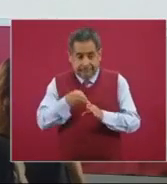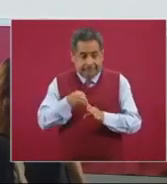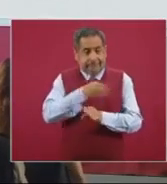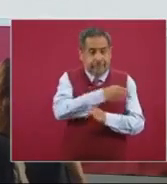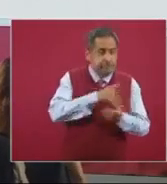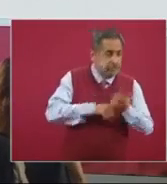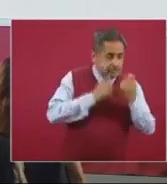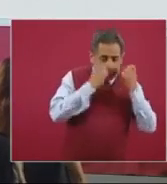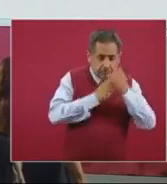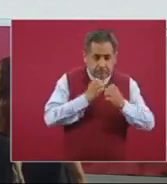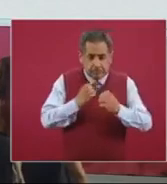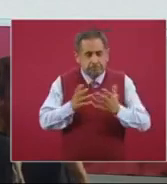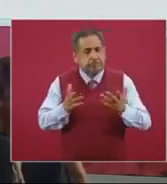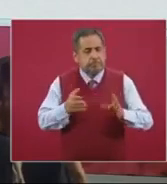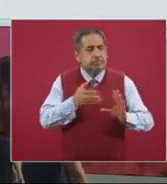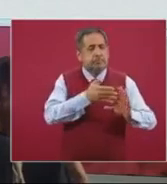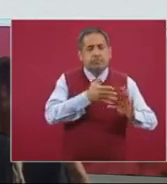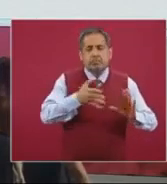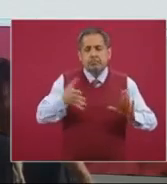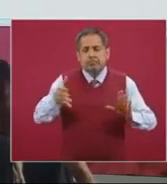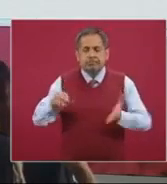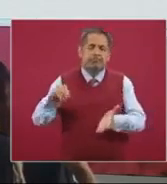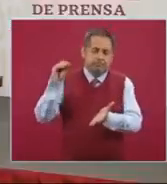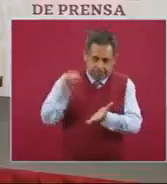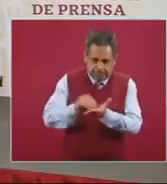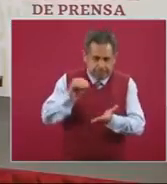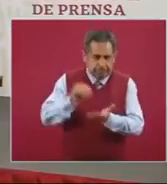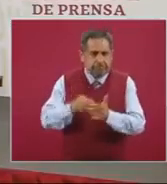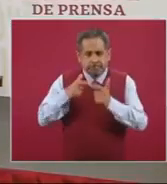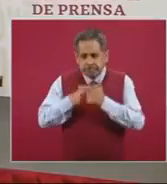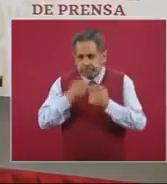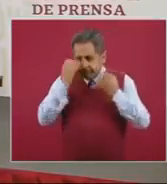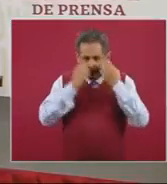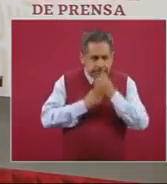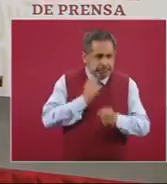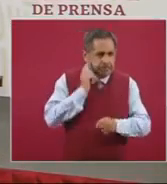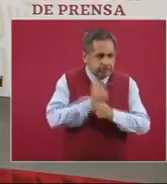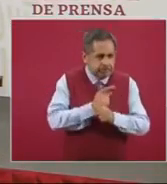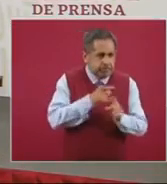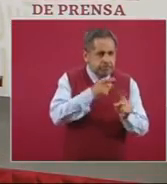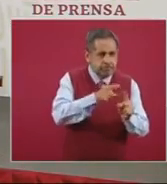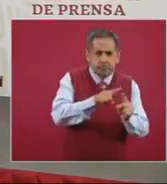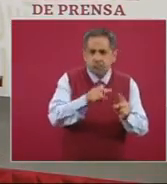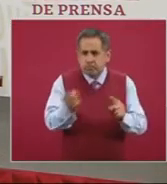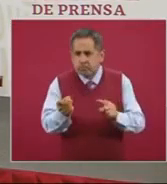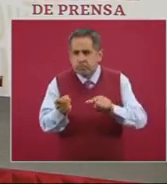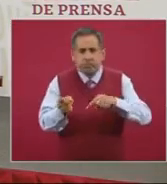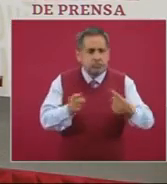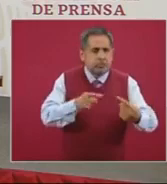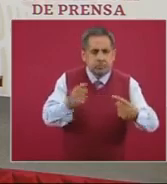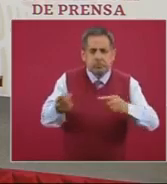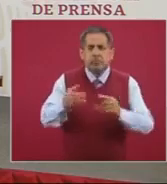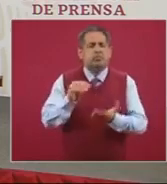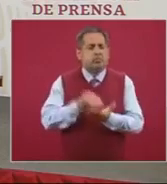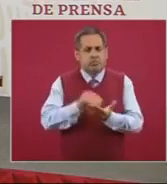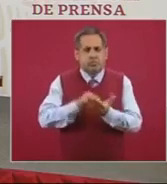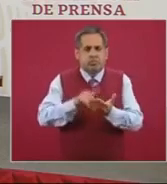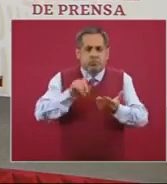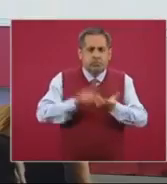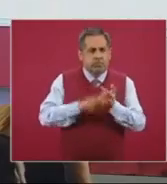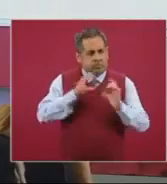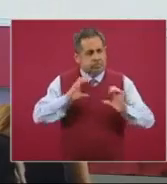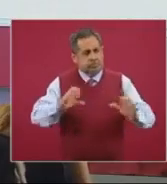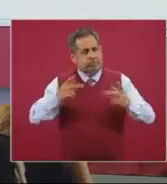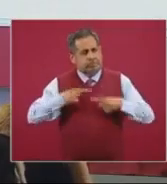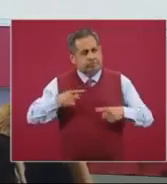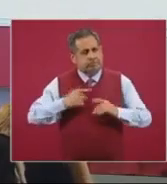¿Cuándo se acabó eso? No se ha acabado. No se ha acabado. Sigue presente este componente de contención centrada